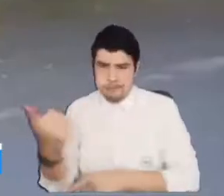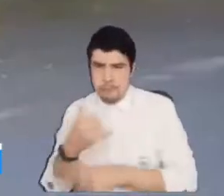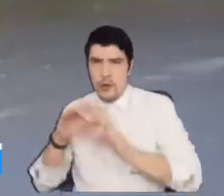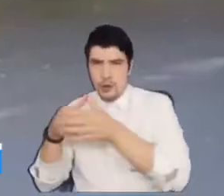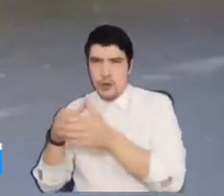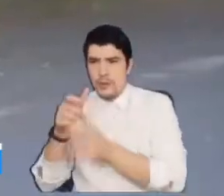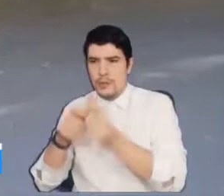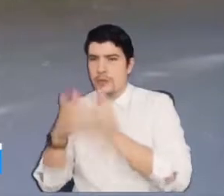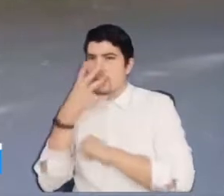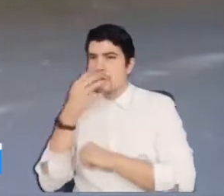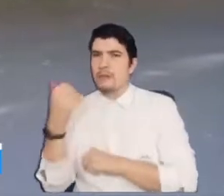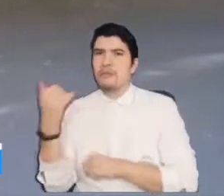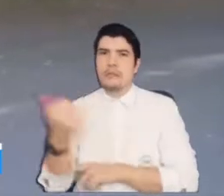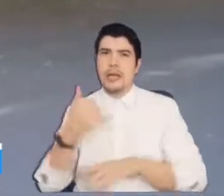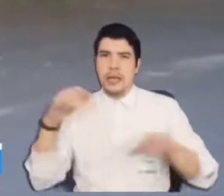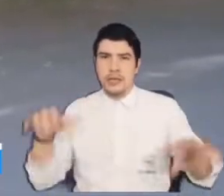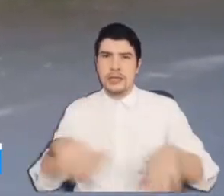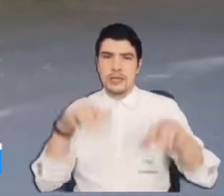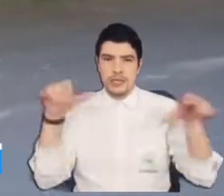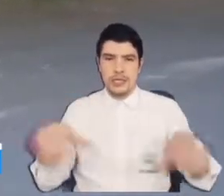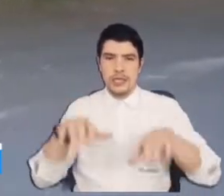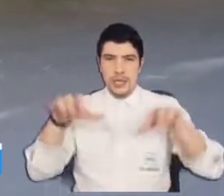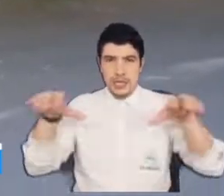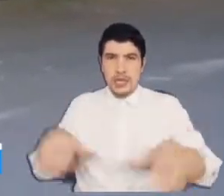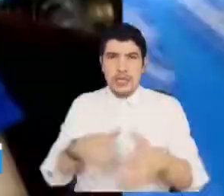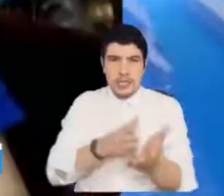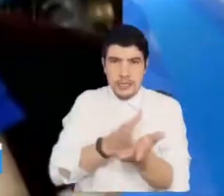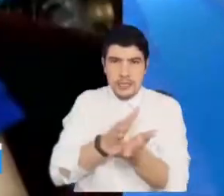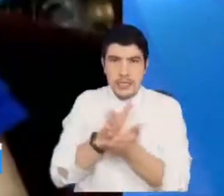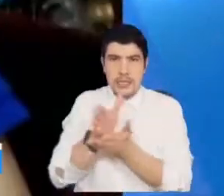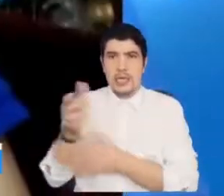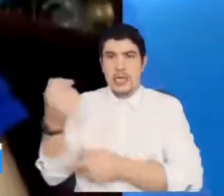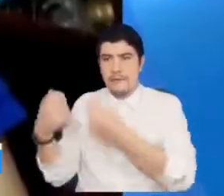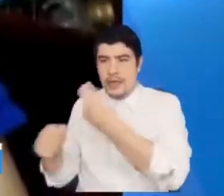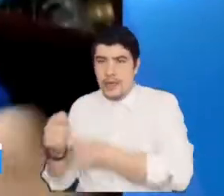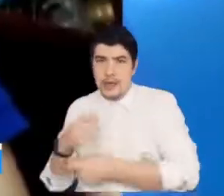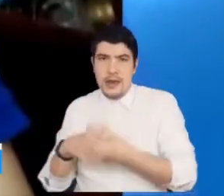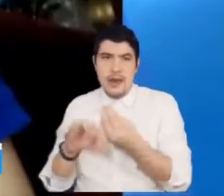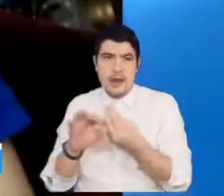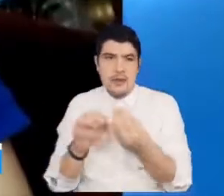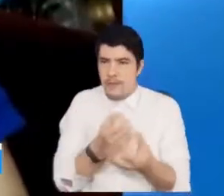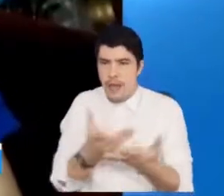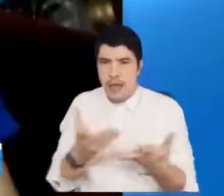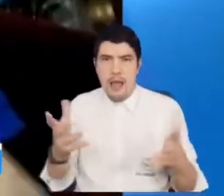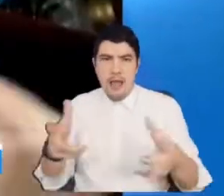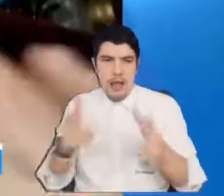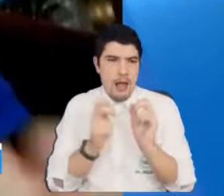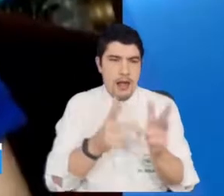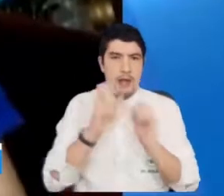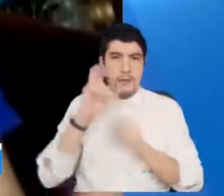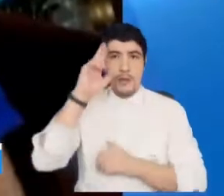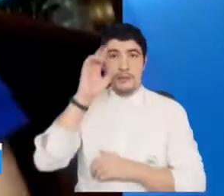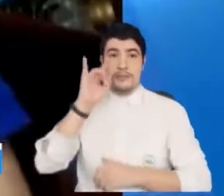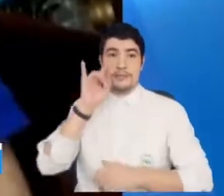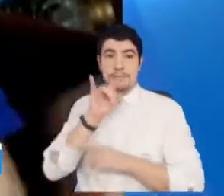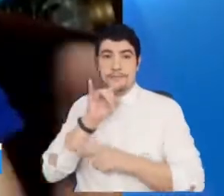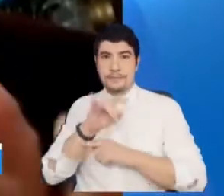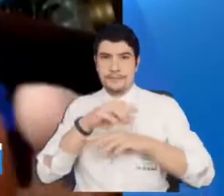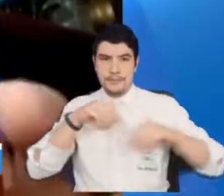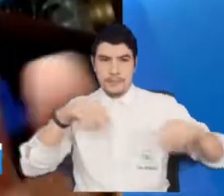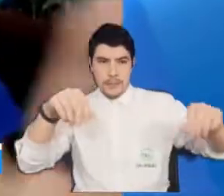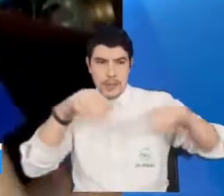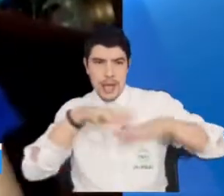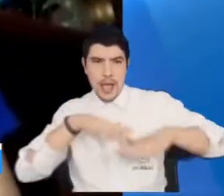fenómenos delincuenciales y comienza a darse otra vez el microtráfico. Por eso, el control de los territorios y las retaliaciones por